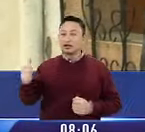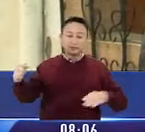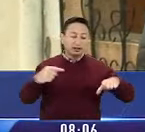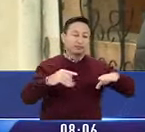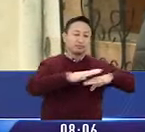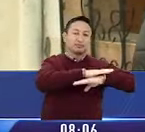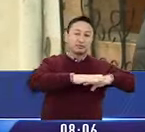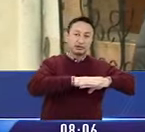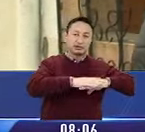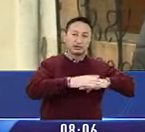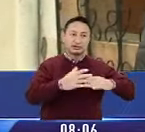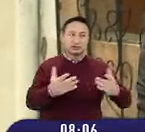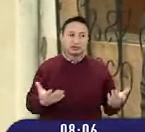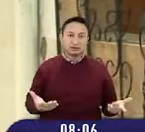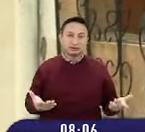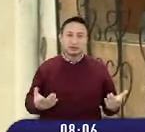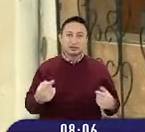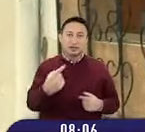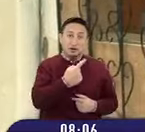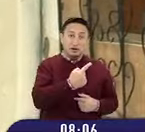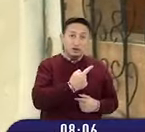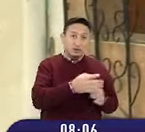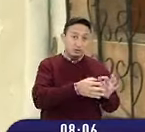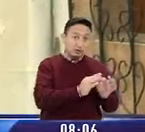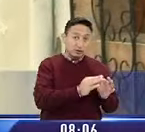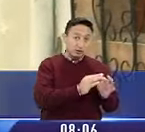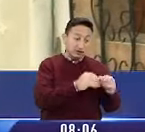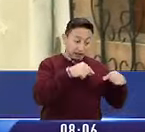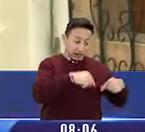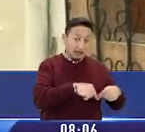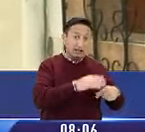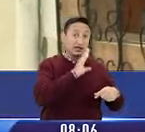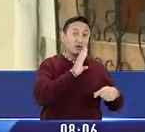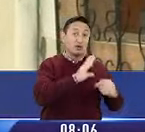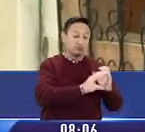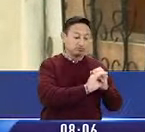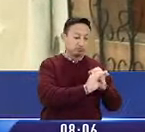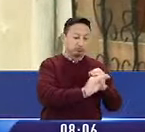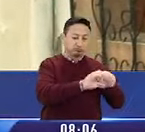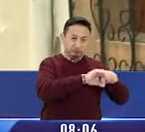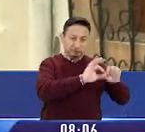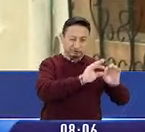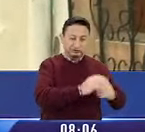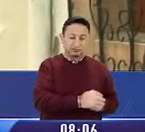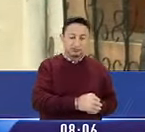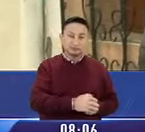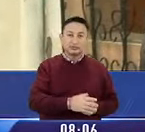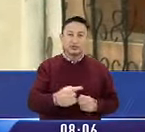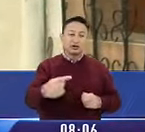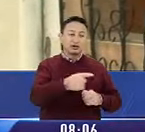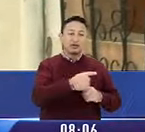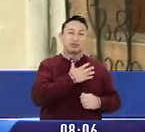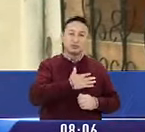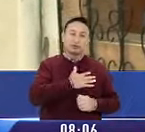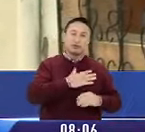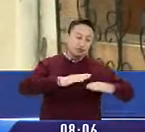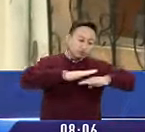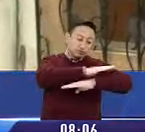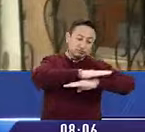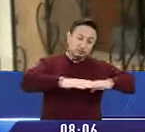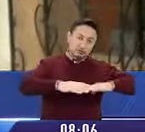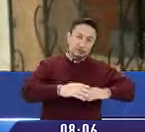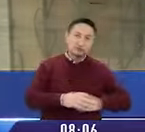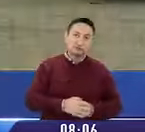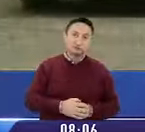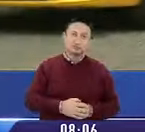y otra el pavimento, entonces se arreglaron a los tiempos el alcantarillado y nos falta por favor el pavimento que nos